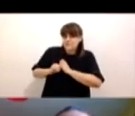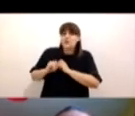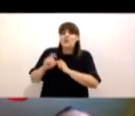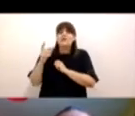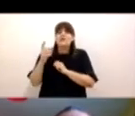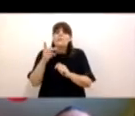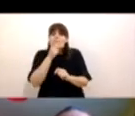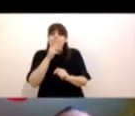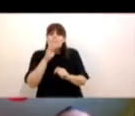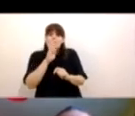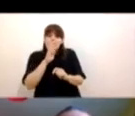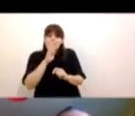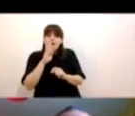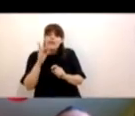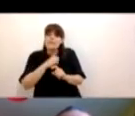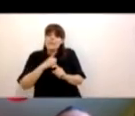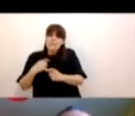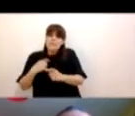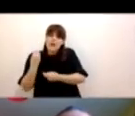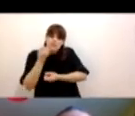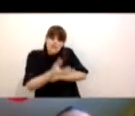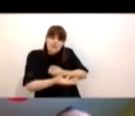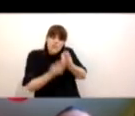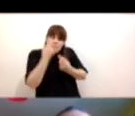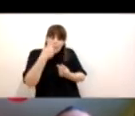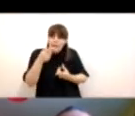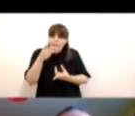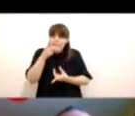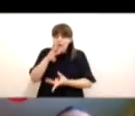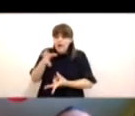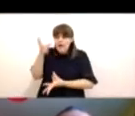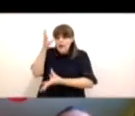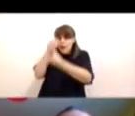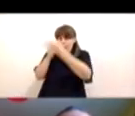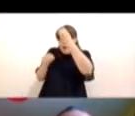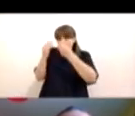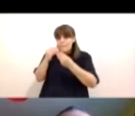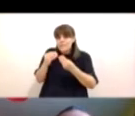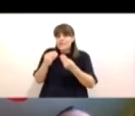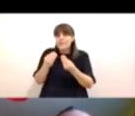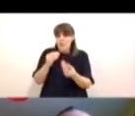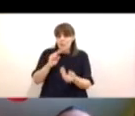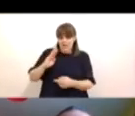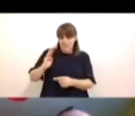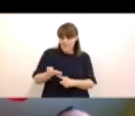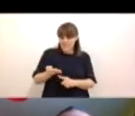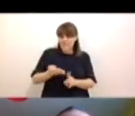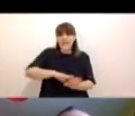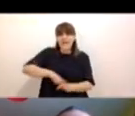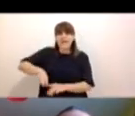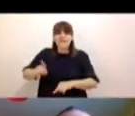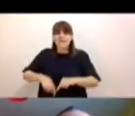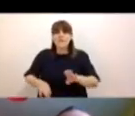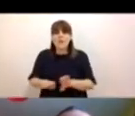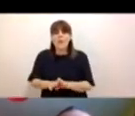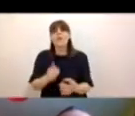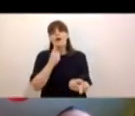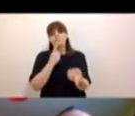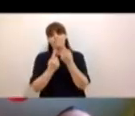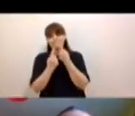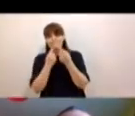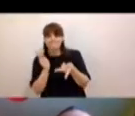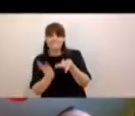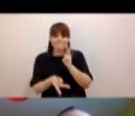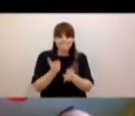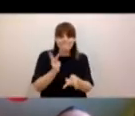mamás para buscar bueno cuál es la alternativa a la nalgada cuál es la alternativa al golpe el diálogo pues y cómo se dialoga con un niño de dos años de tres años